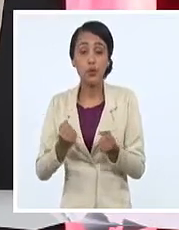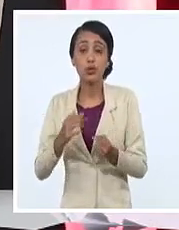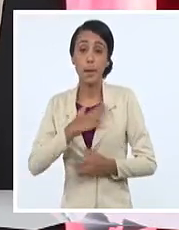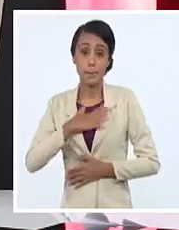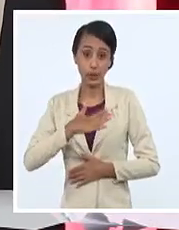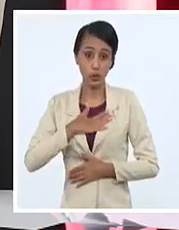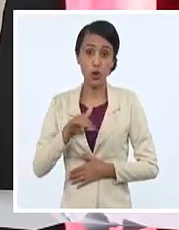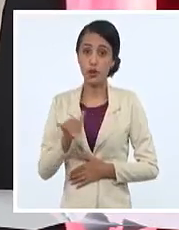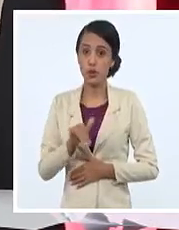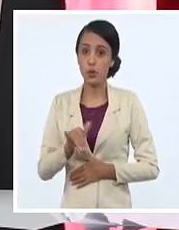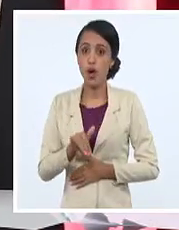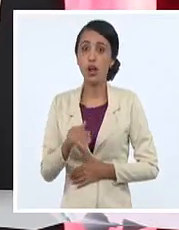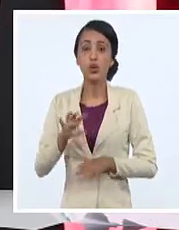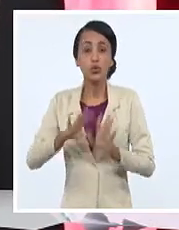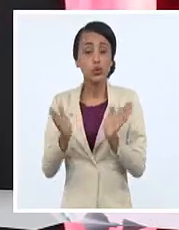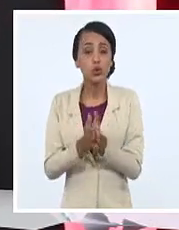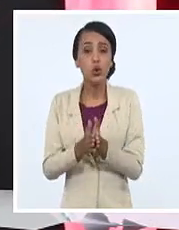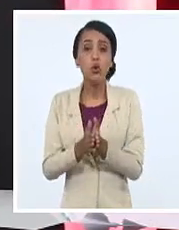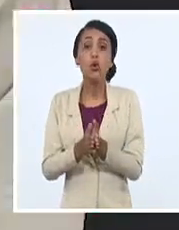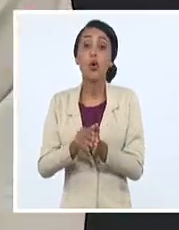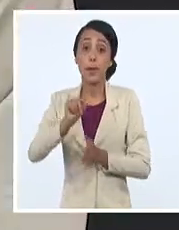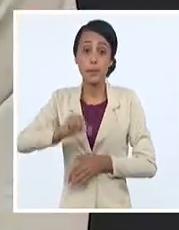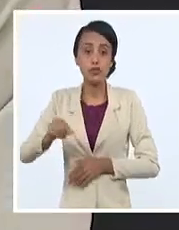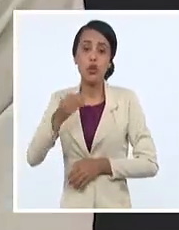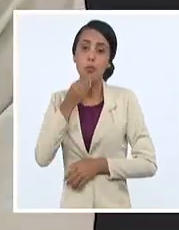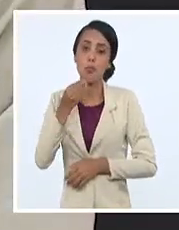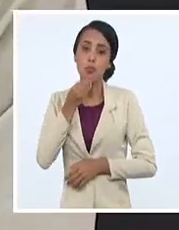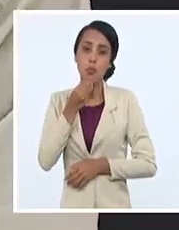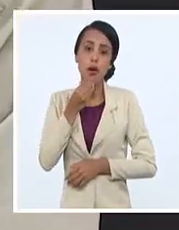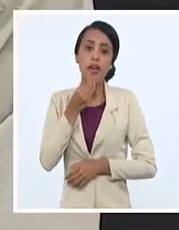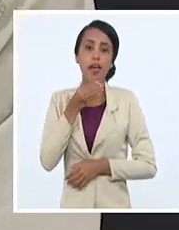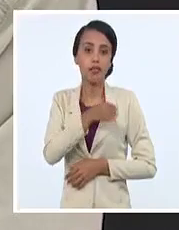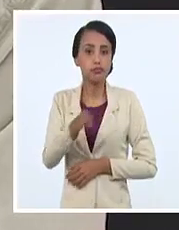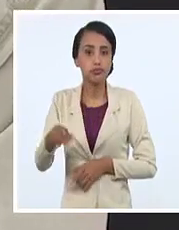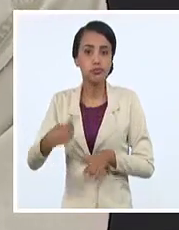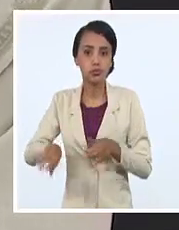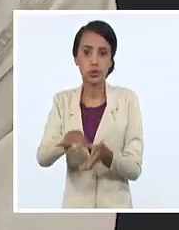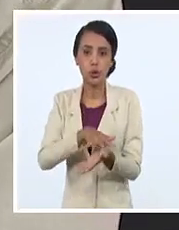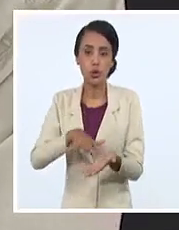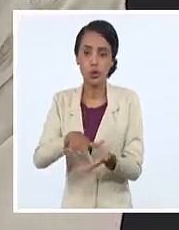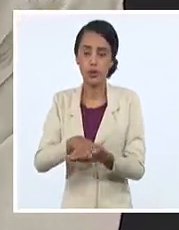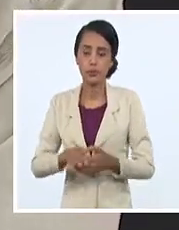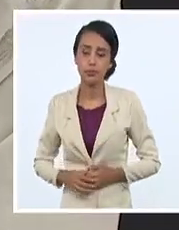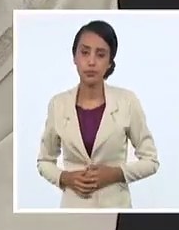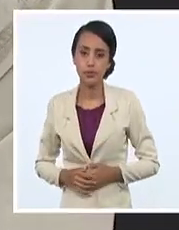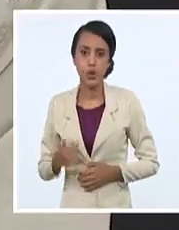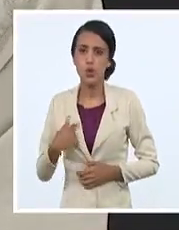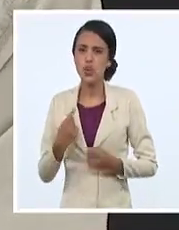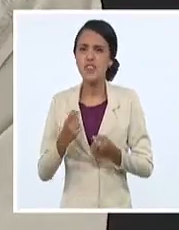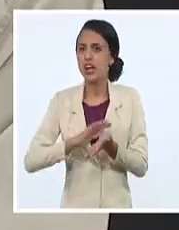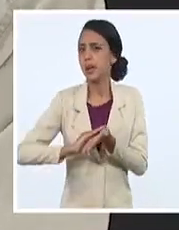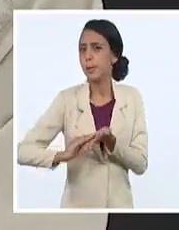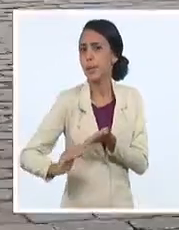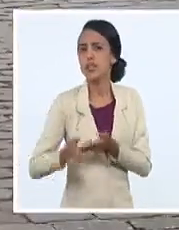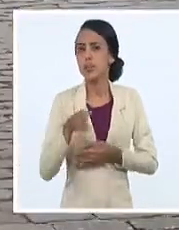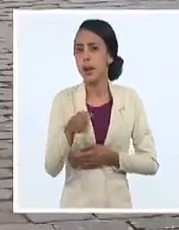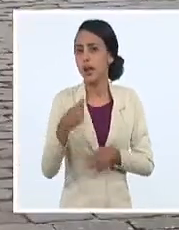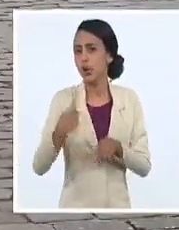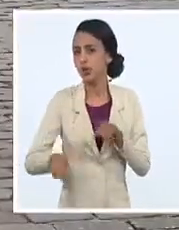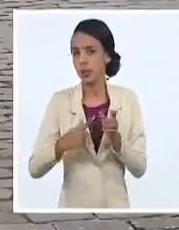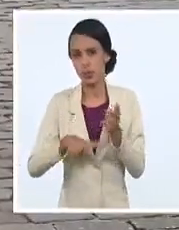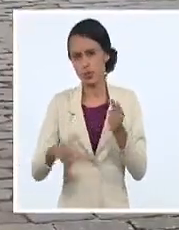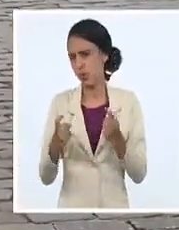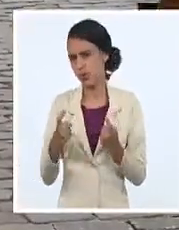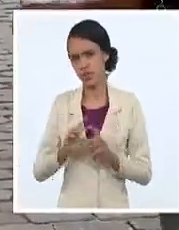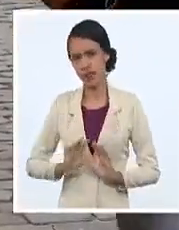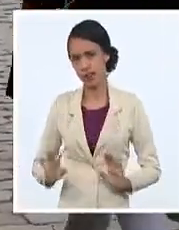que pueda ayudar a la población a trasladarse. Se elimina la necesidad de portar permiso para transitar. Se